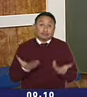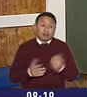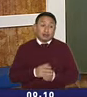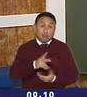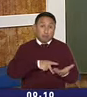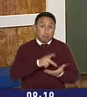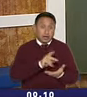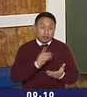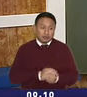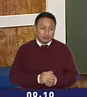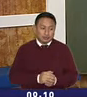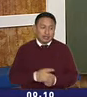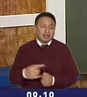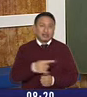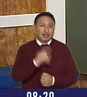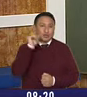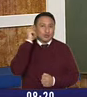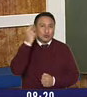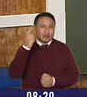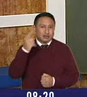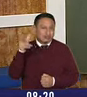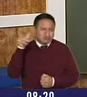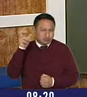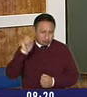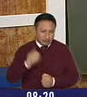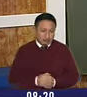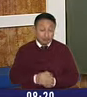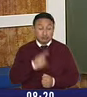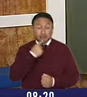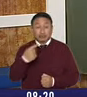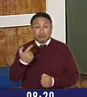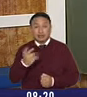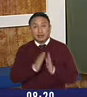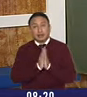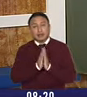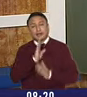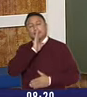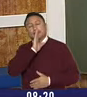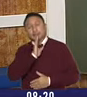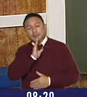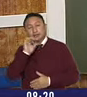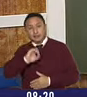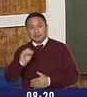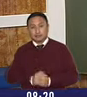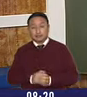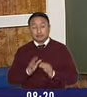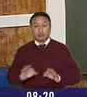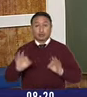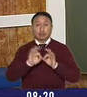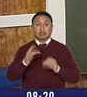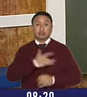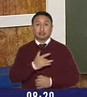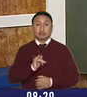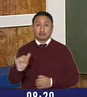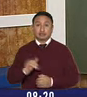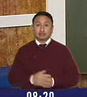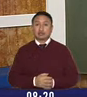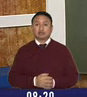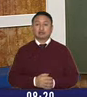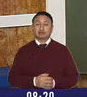pagar, Dianita, sino que precisamente no escuchaba bien. Entonces, como tú dices, a tener paciencia y empatía sería prudente entre todos los ciudadanos.